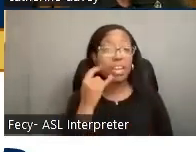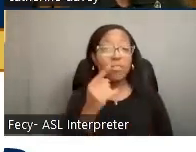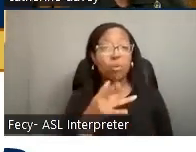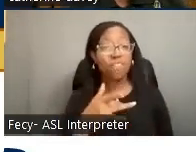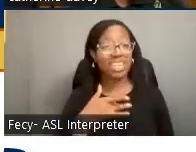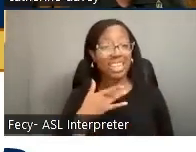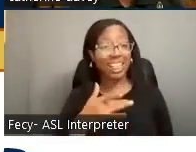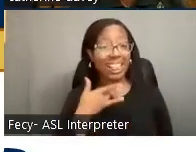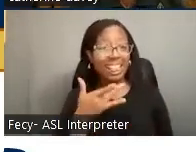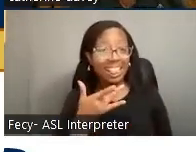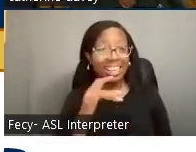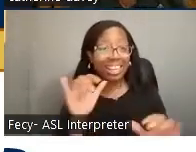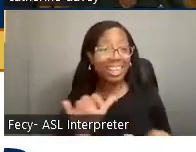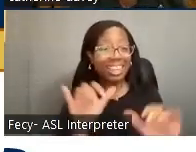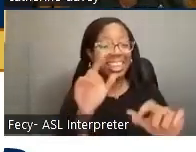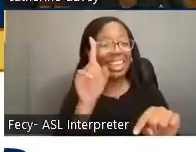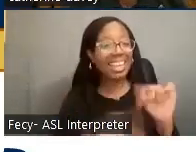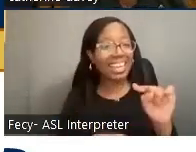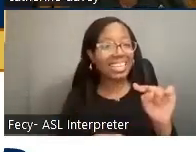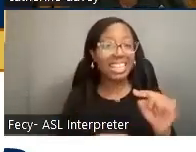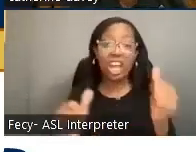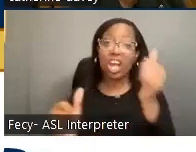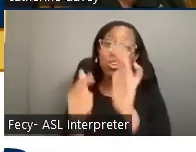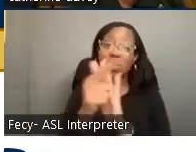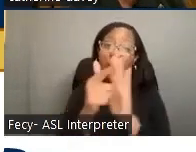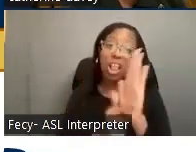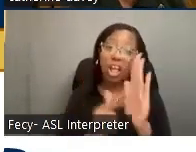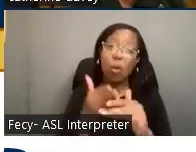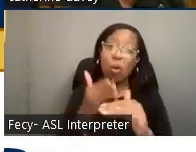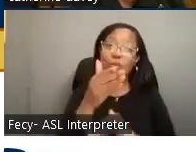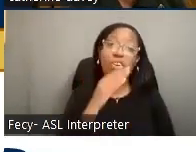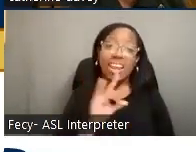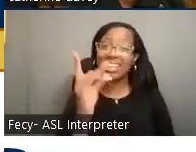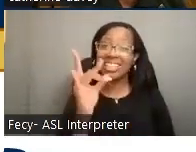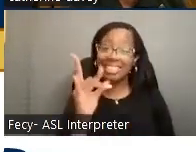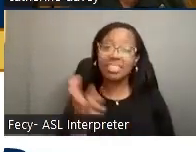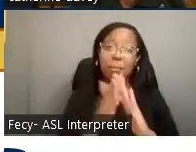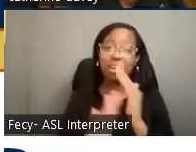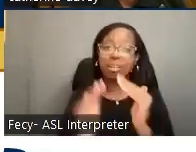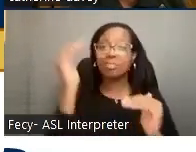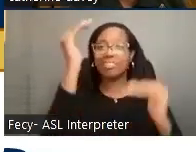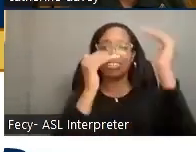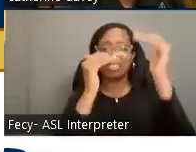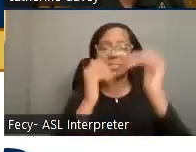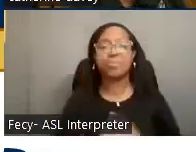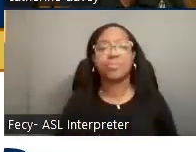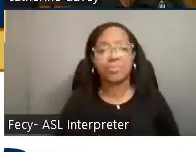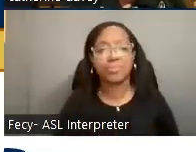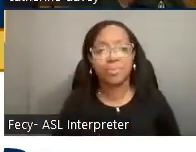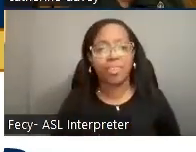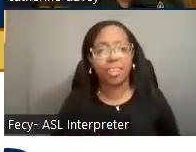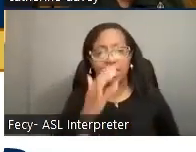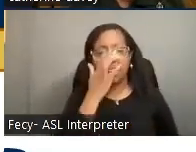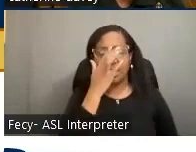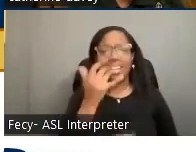edad pueden tomar sus propias decisiones, ¿verdad? Según la ley. Entonces, ¿cuáles son los miedos que escucho con los